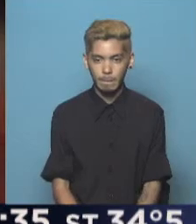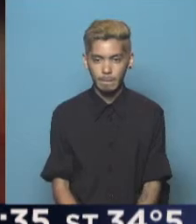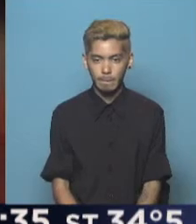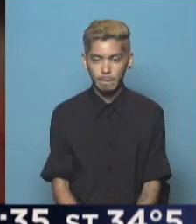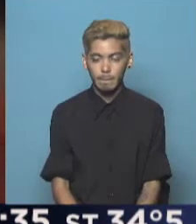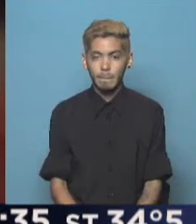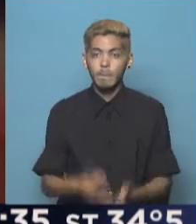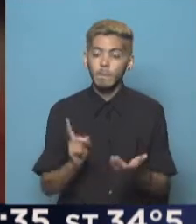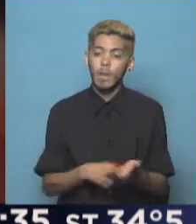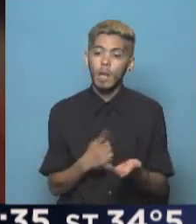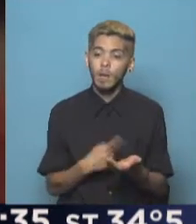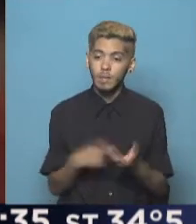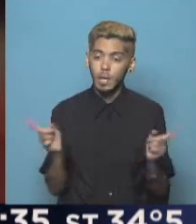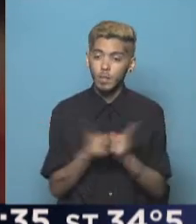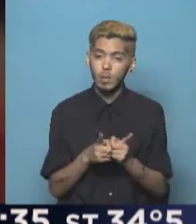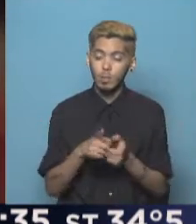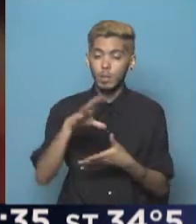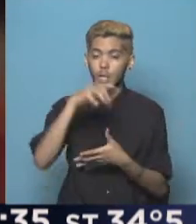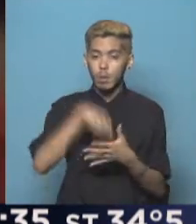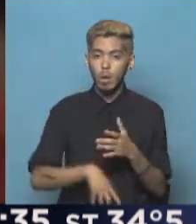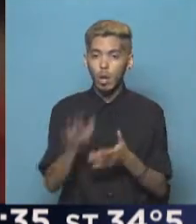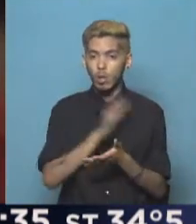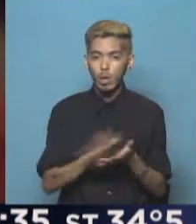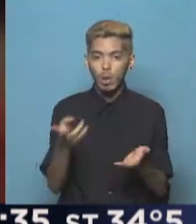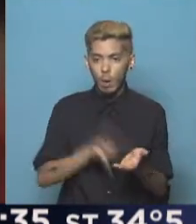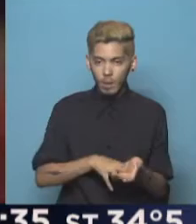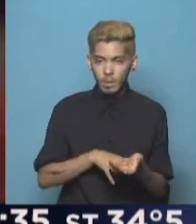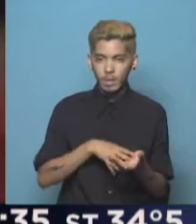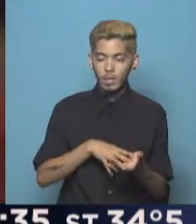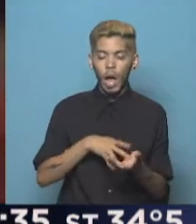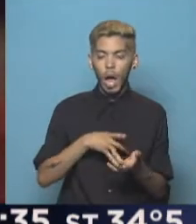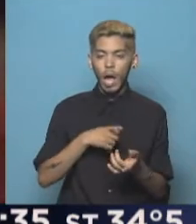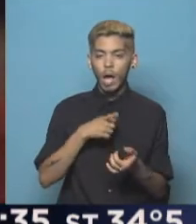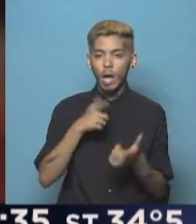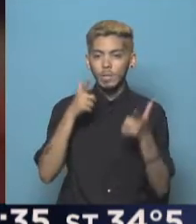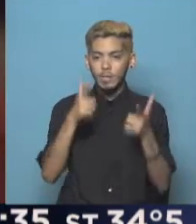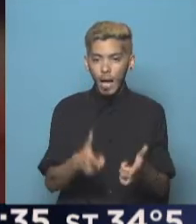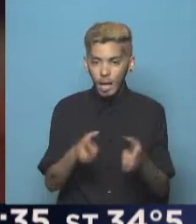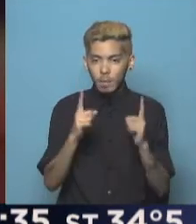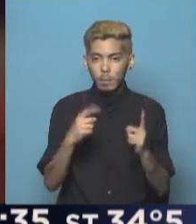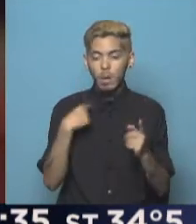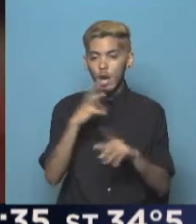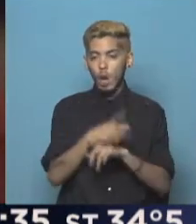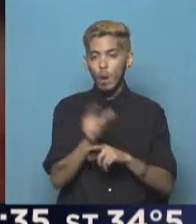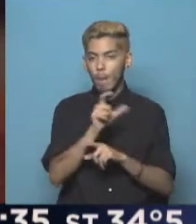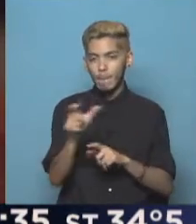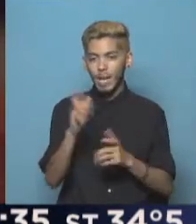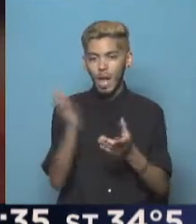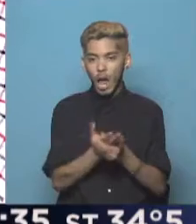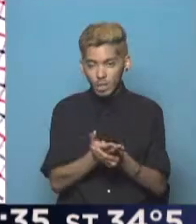La revista Resumen Latinoamericano sufrió un nuevo ataque en sus instalaciones. Esta vez le robaron parte de sus archivos y